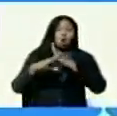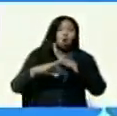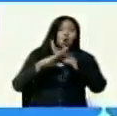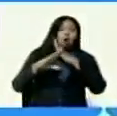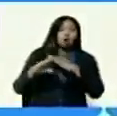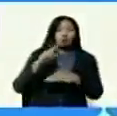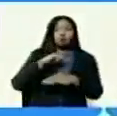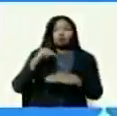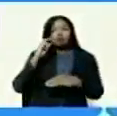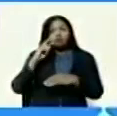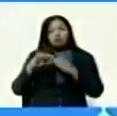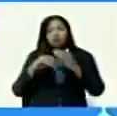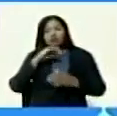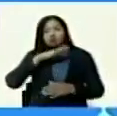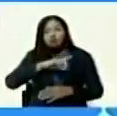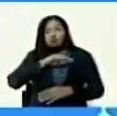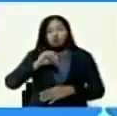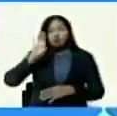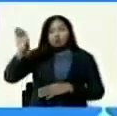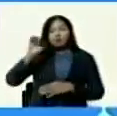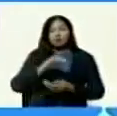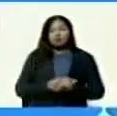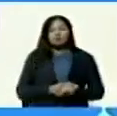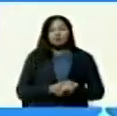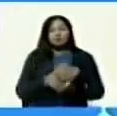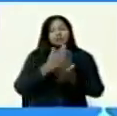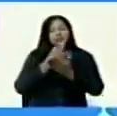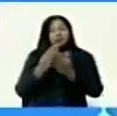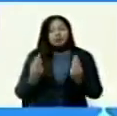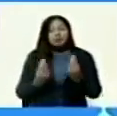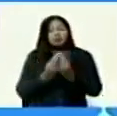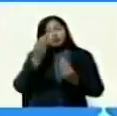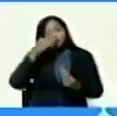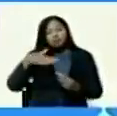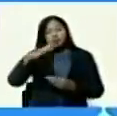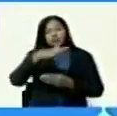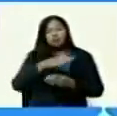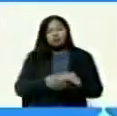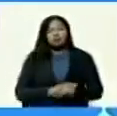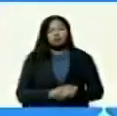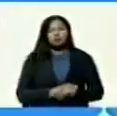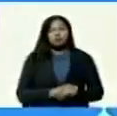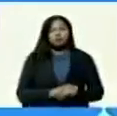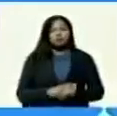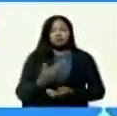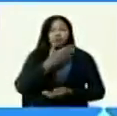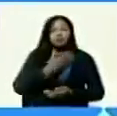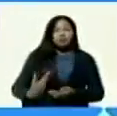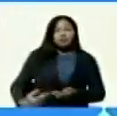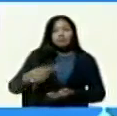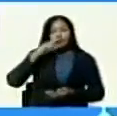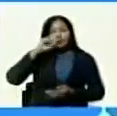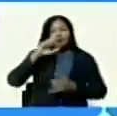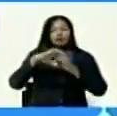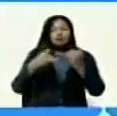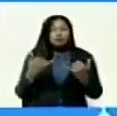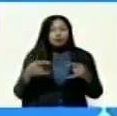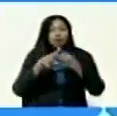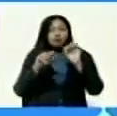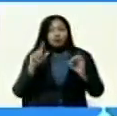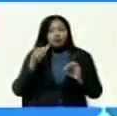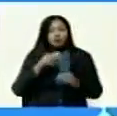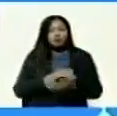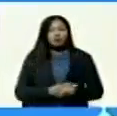ha conocido la historia de nuestro país. Siempre junto al pueblo, siempre junto al pueblo, el presidente Nicolás Maduro, tomando las riendas